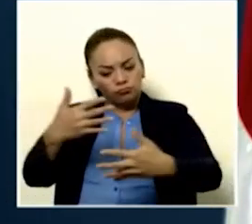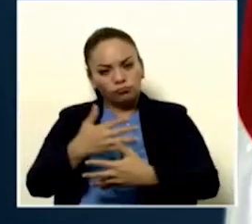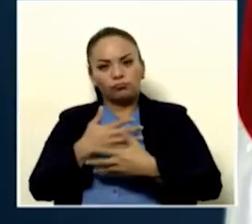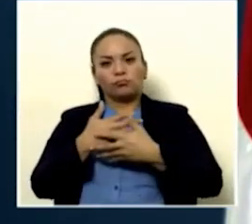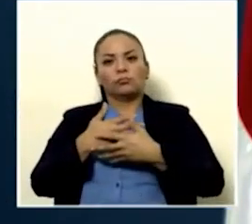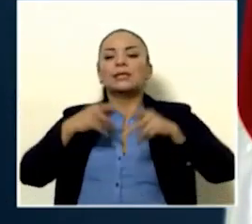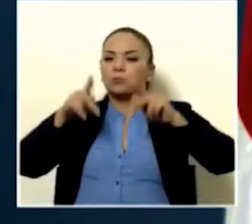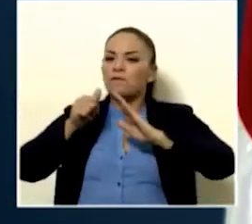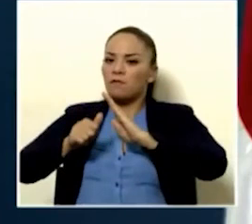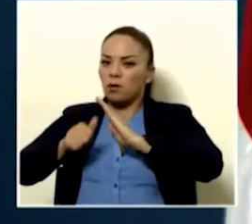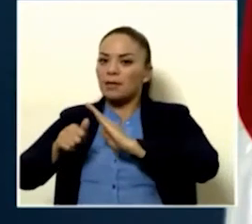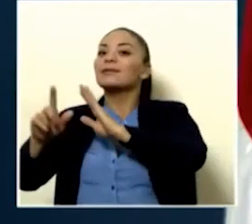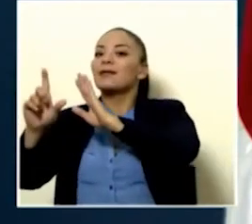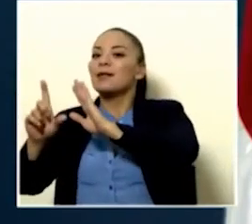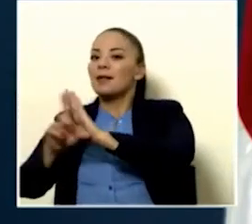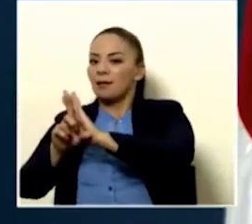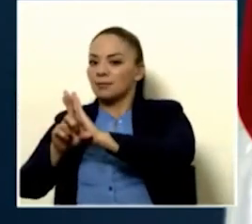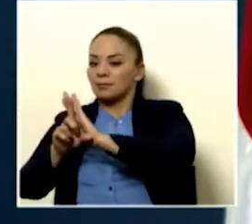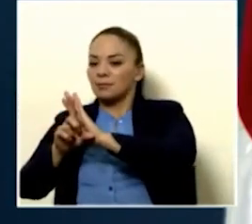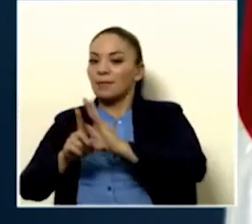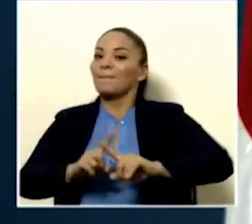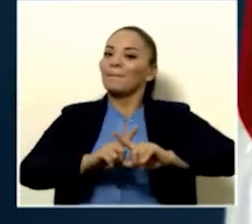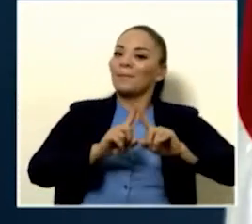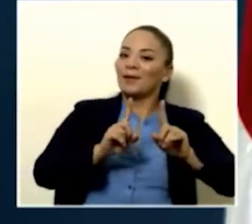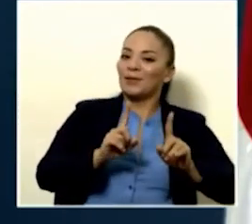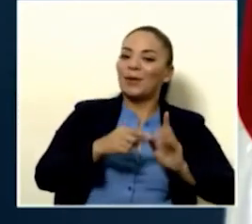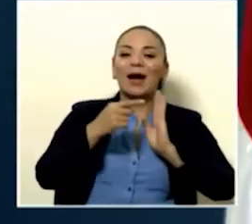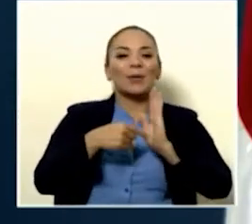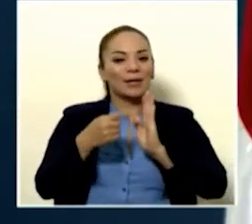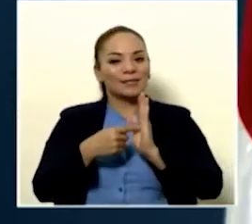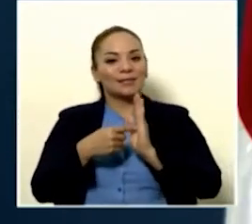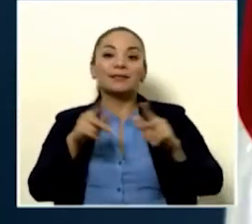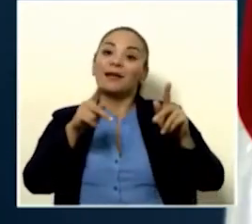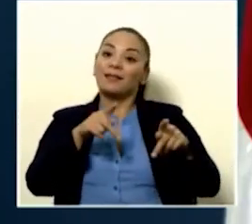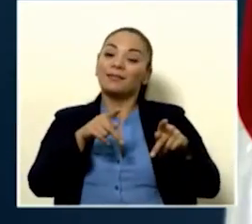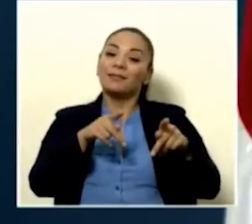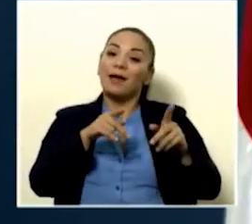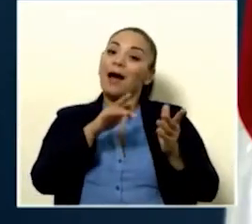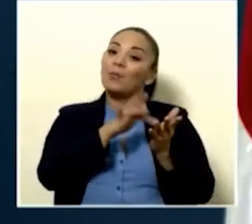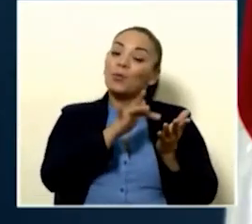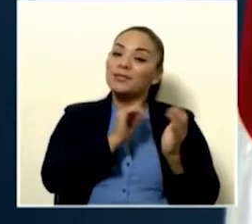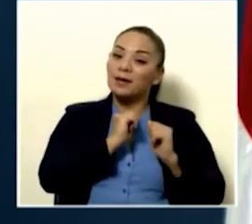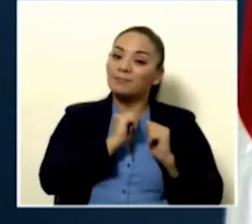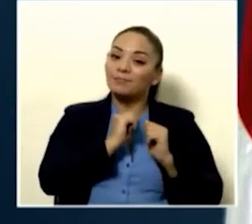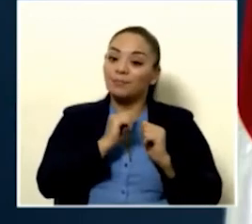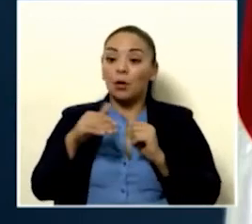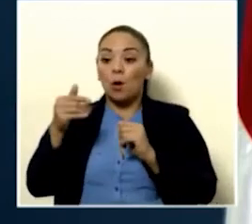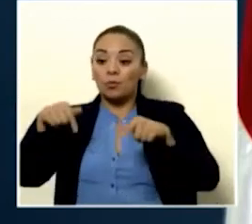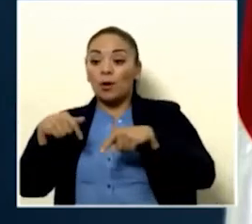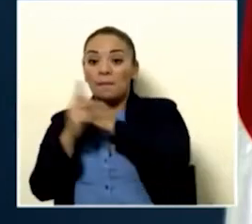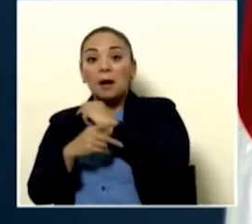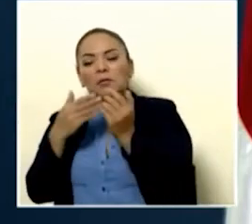legítimos. Pero hay veces la gente abusa de la generosidad y yo no los culpo.